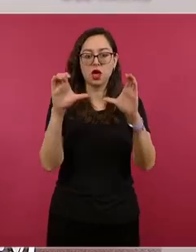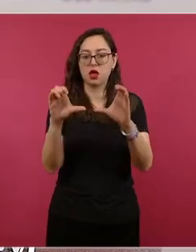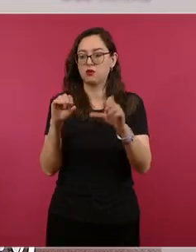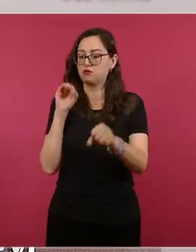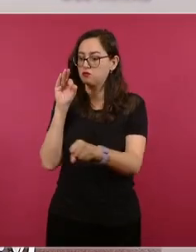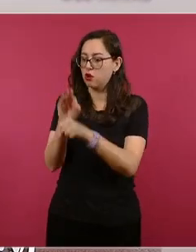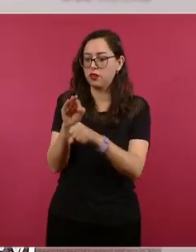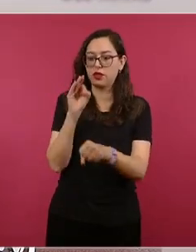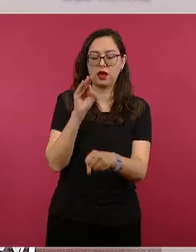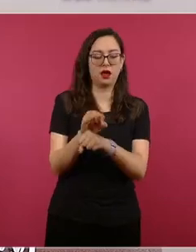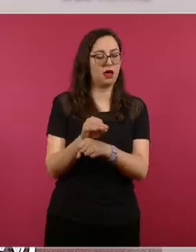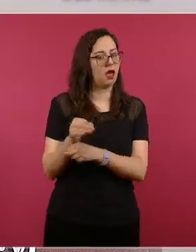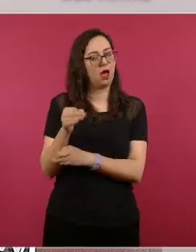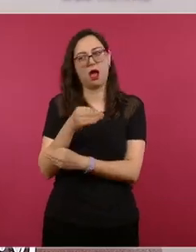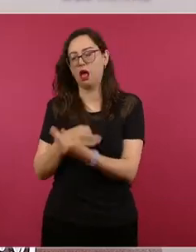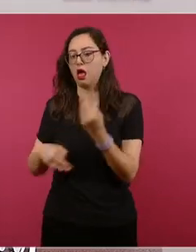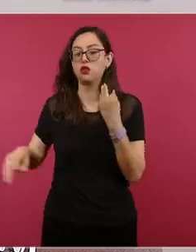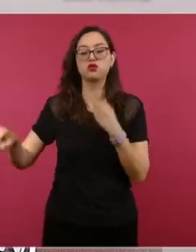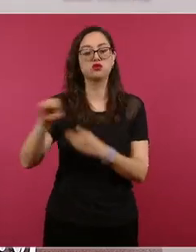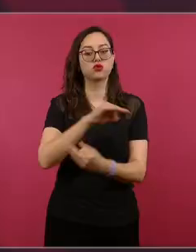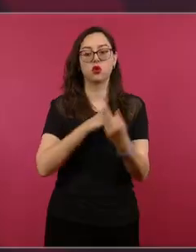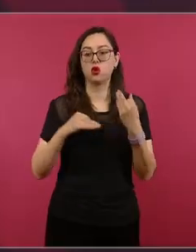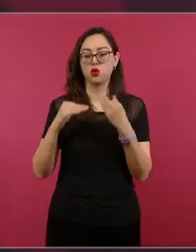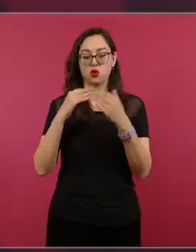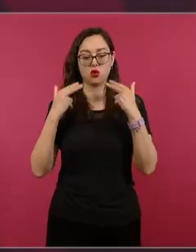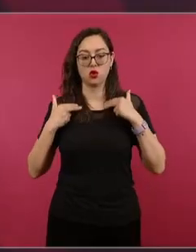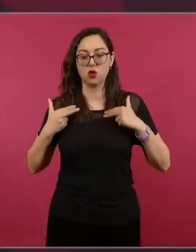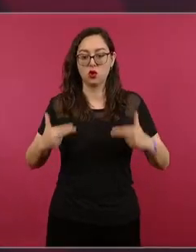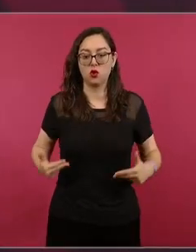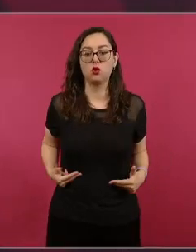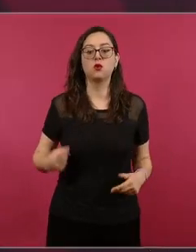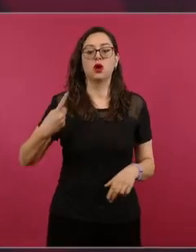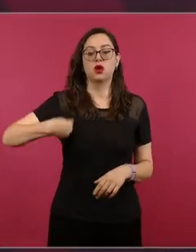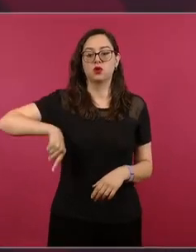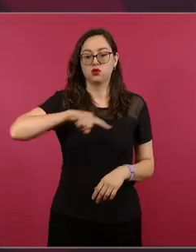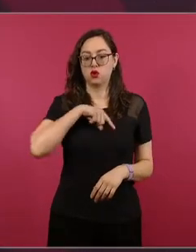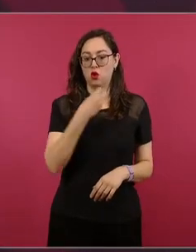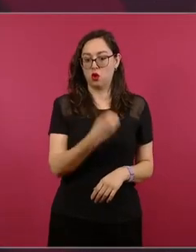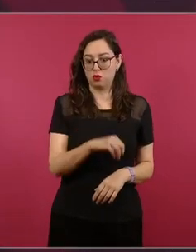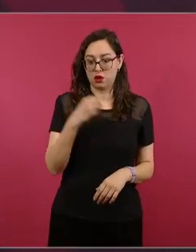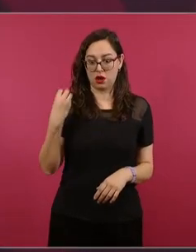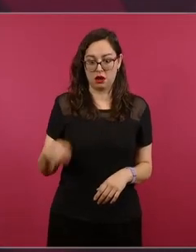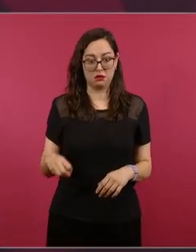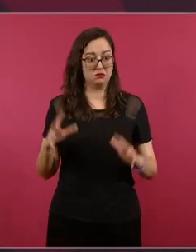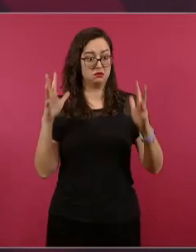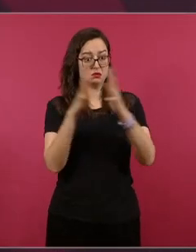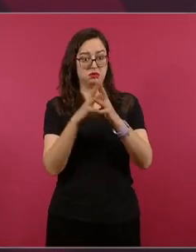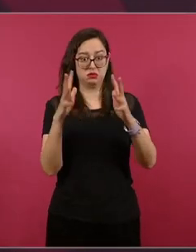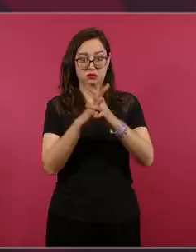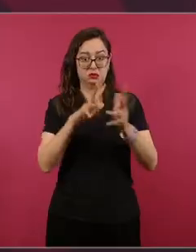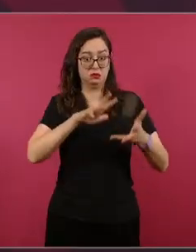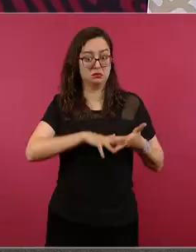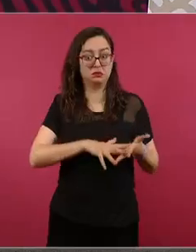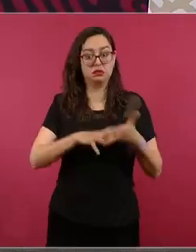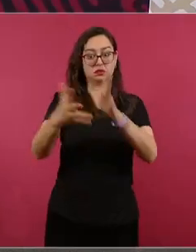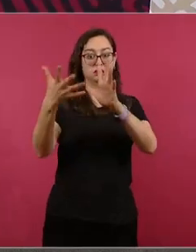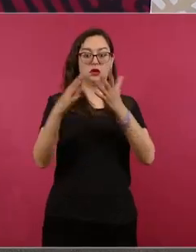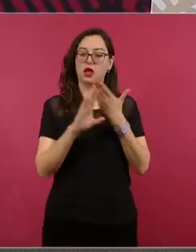Tenemos la obligación de hacerlo, de evitar la violencia.